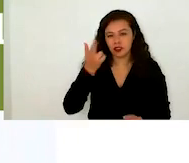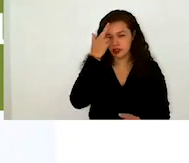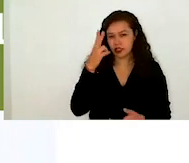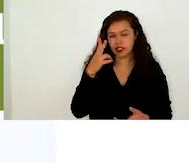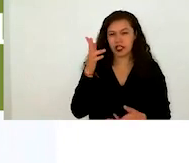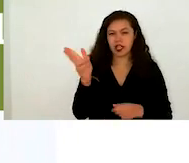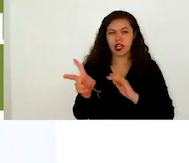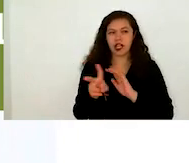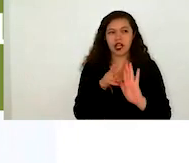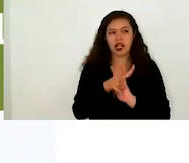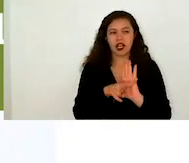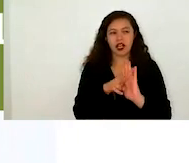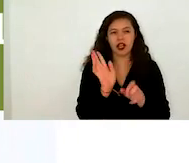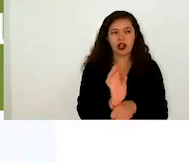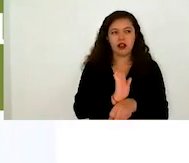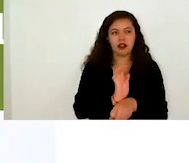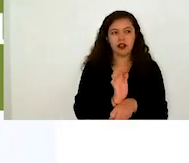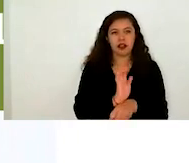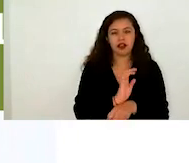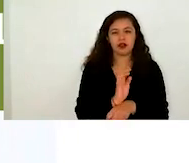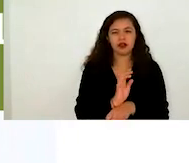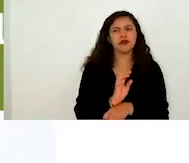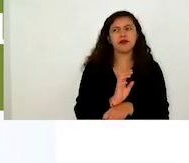visto la película de wilson